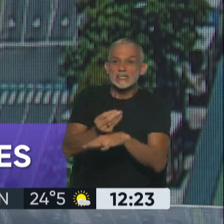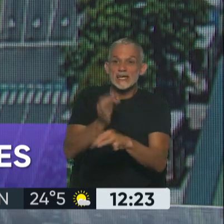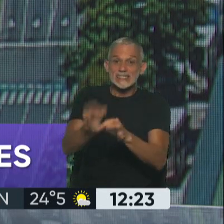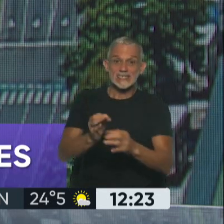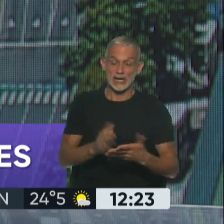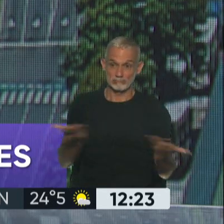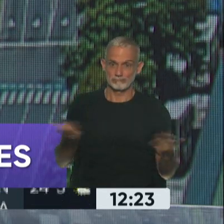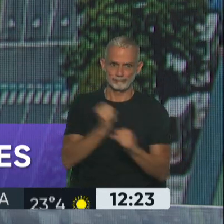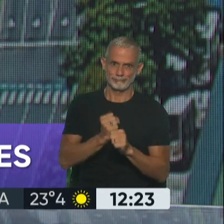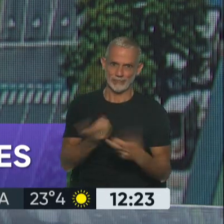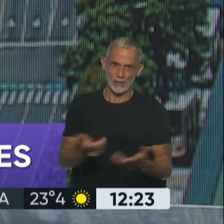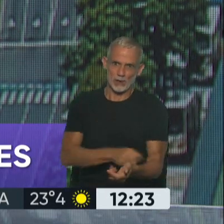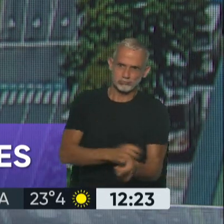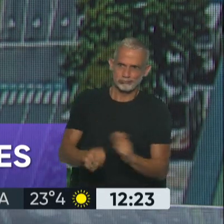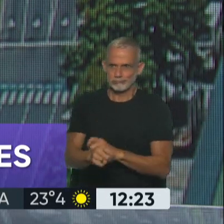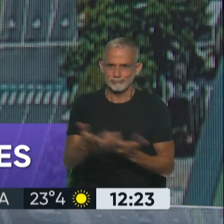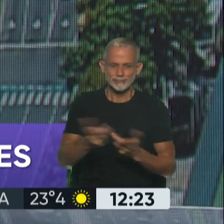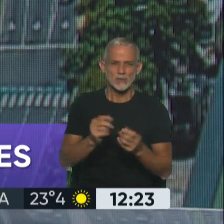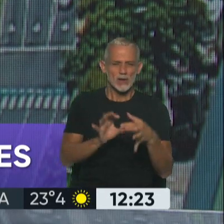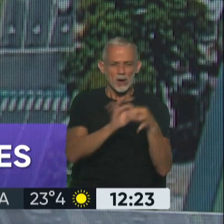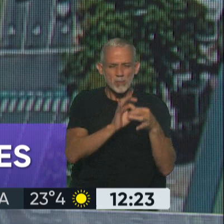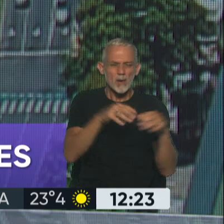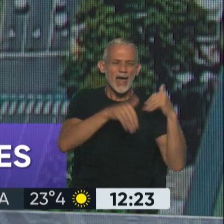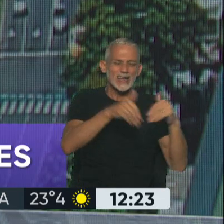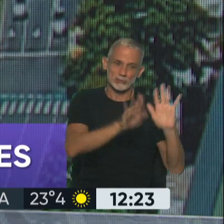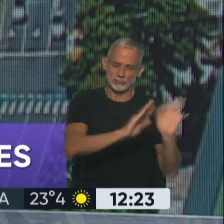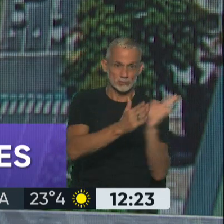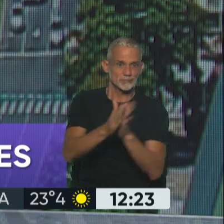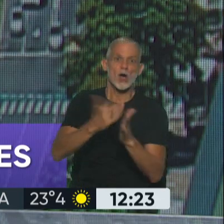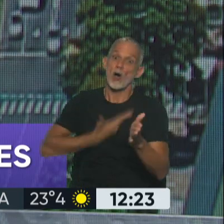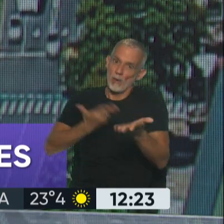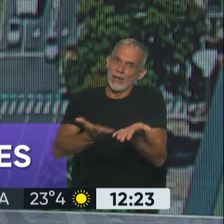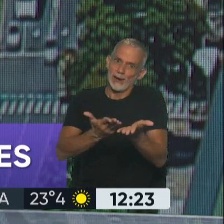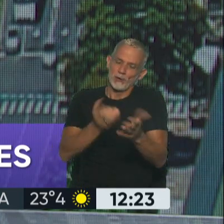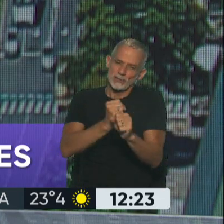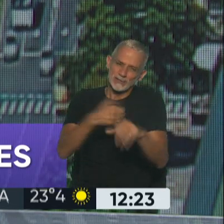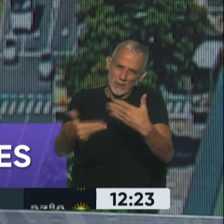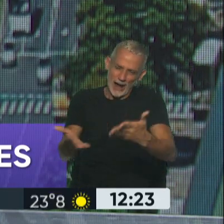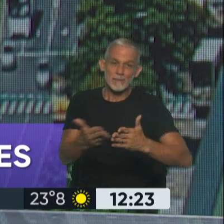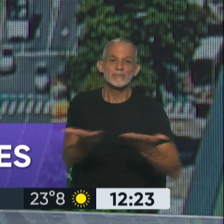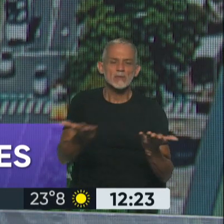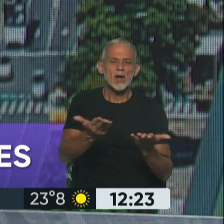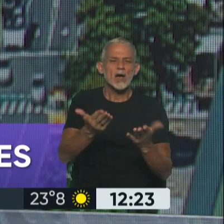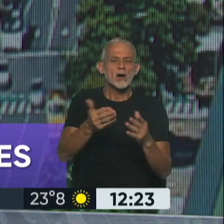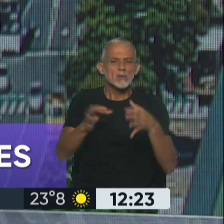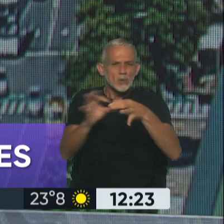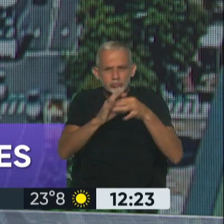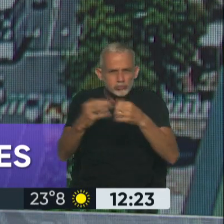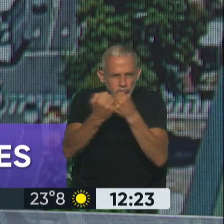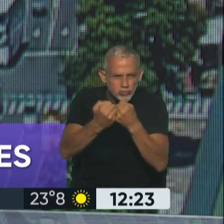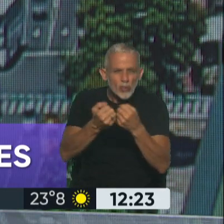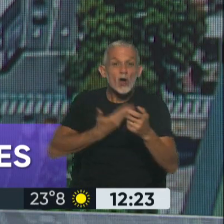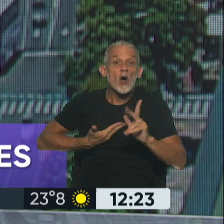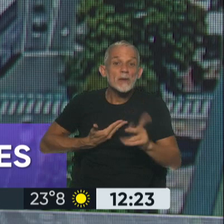una tarea. Primero, pasar de ser una coalición electoral a una coalición de gobierno, ¿no? Entonces, una coalición de gobierno se puede